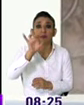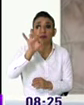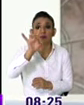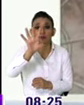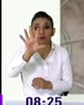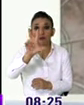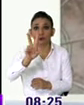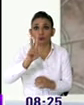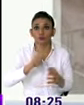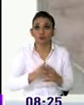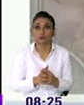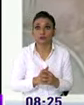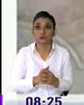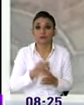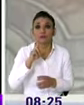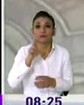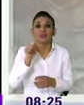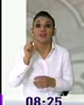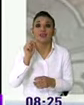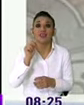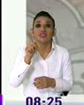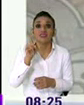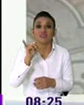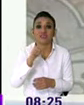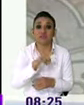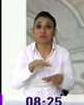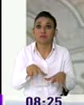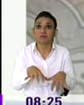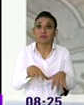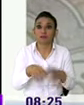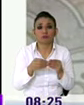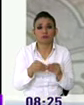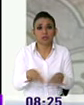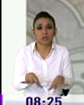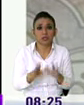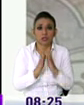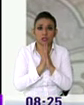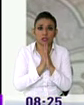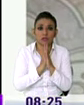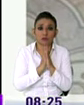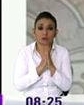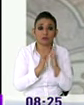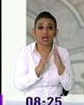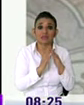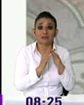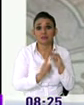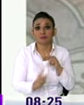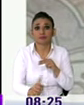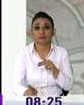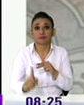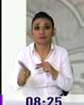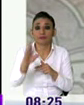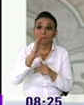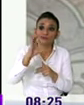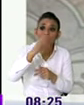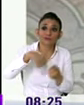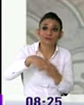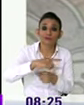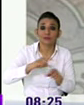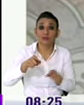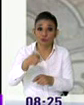09-873-29082. Randy, miren ustedes. Ahí está este peludito, se salió de la casa. Así que, por favor, si